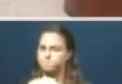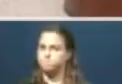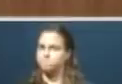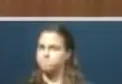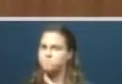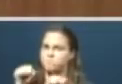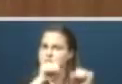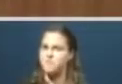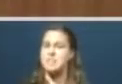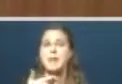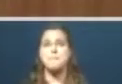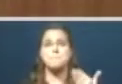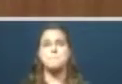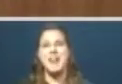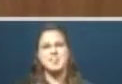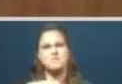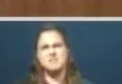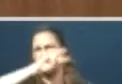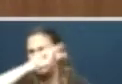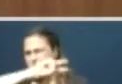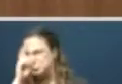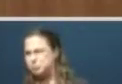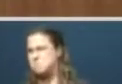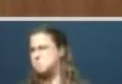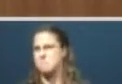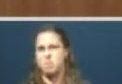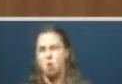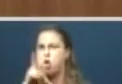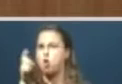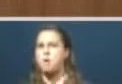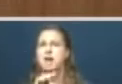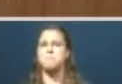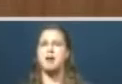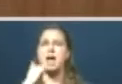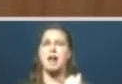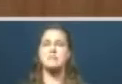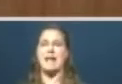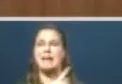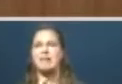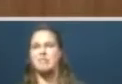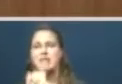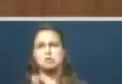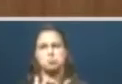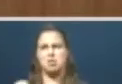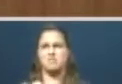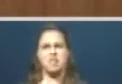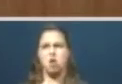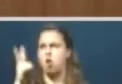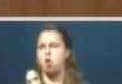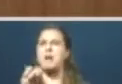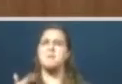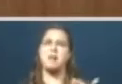llamadas balanzas fiscales en cualquiera de sus variantes y metodologías no pueden servir para fijar las necesidades de financiación de una comunidad